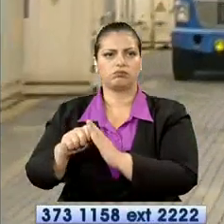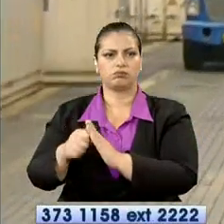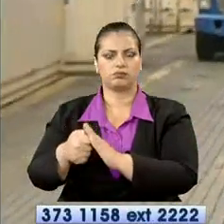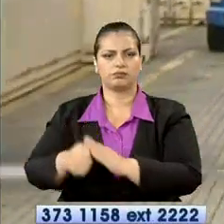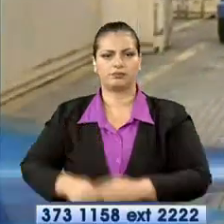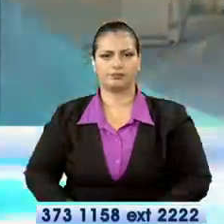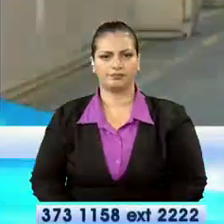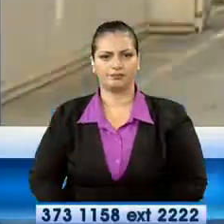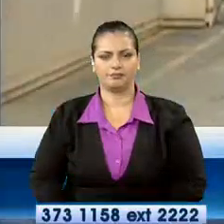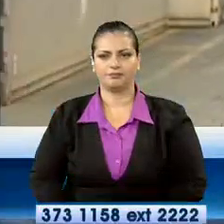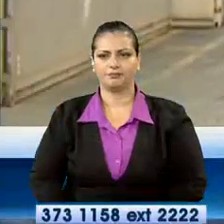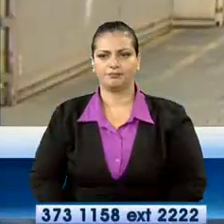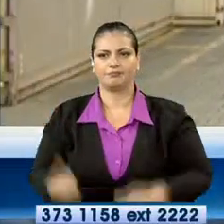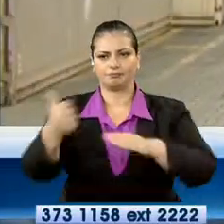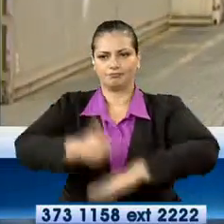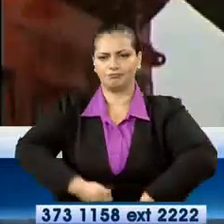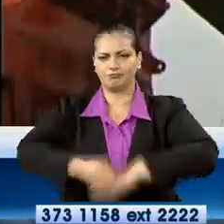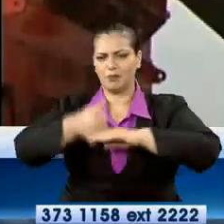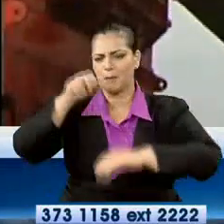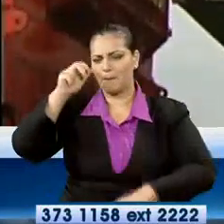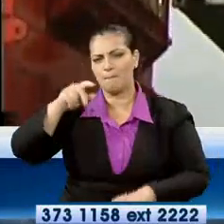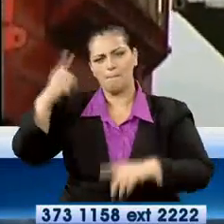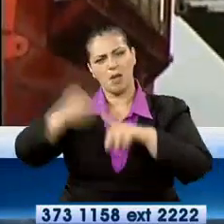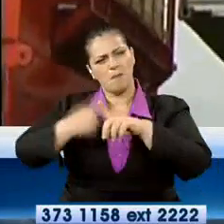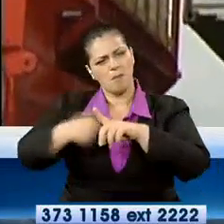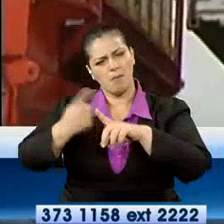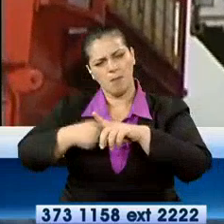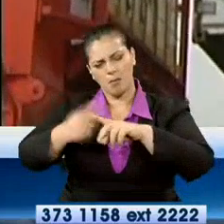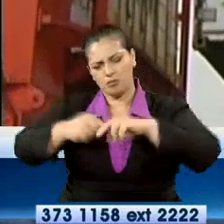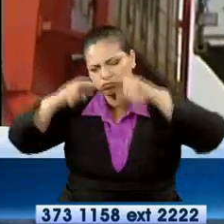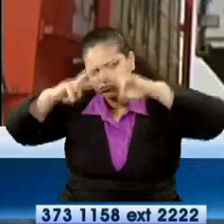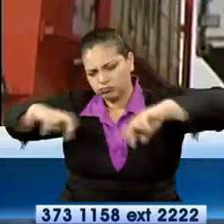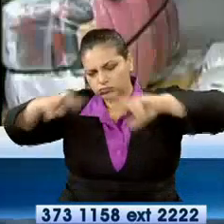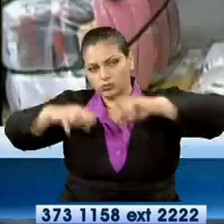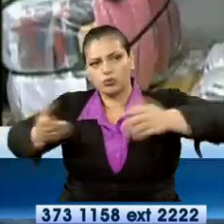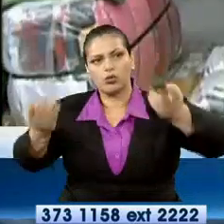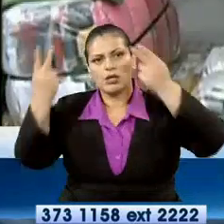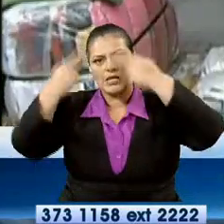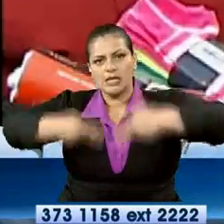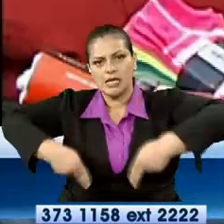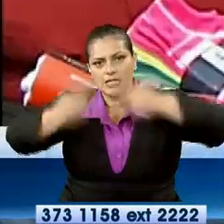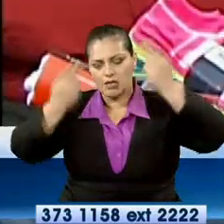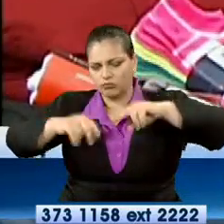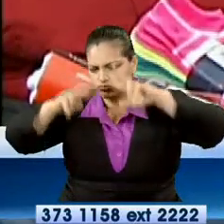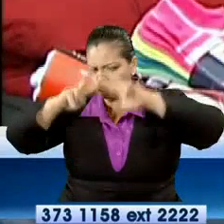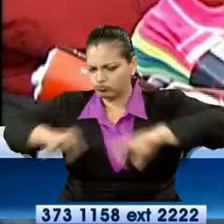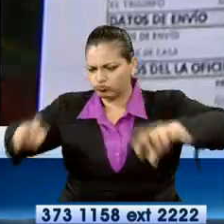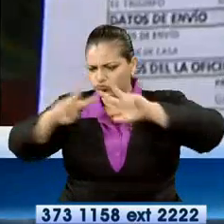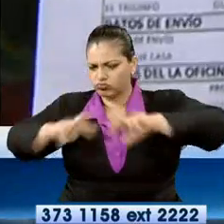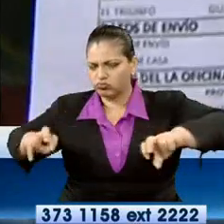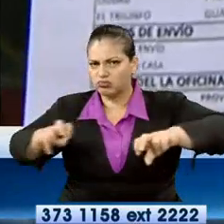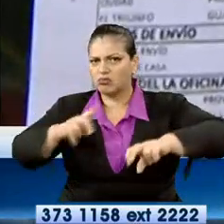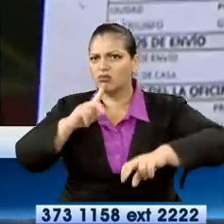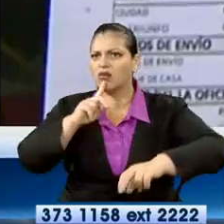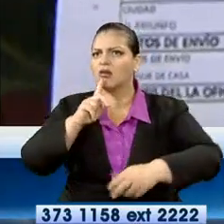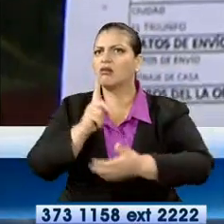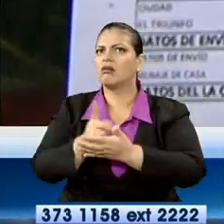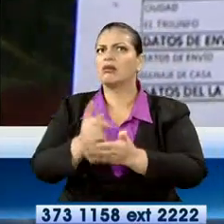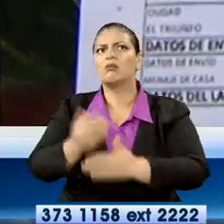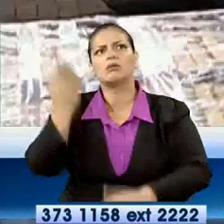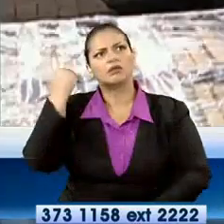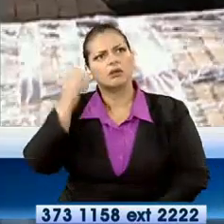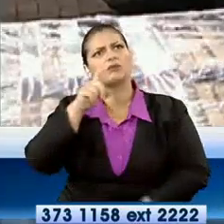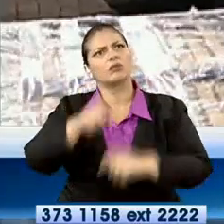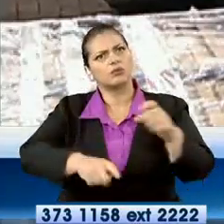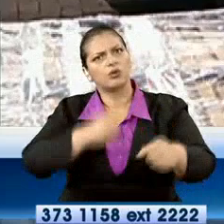Tras varios meses de investigaciones, el Servicio Nacional de Aduanas del Ecuador, SENAE, finalmente inició la entrega de los menajes de casa y